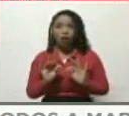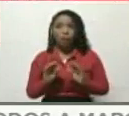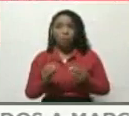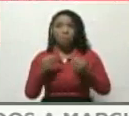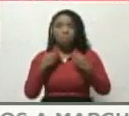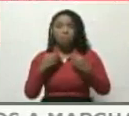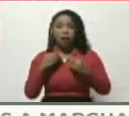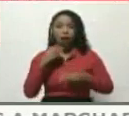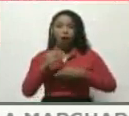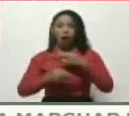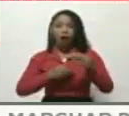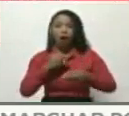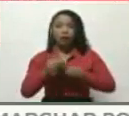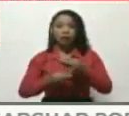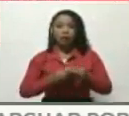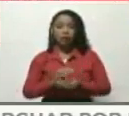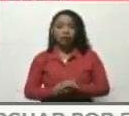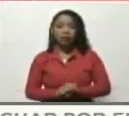para garantizar